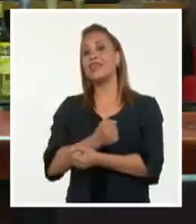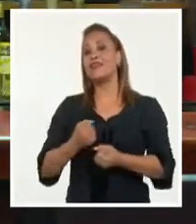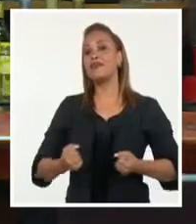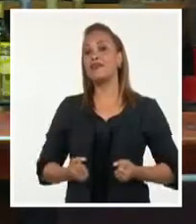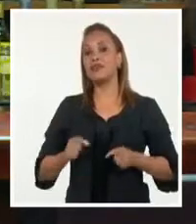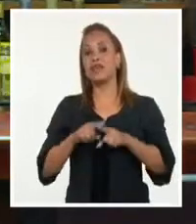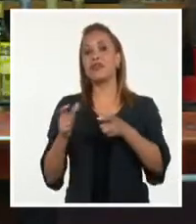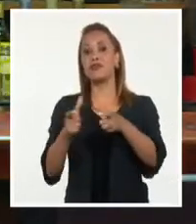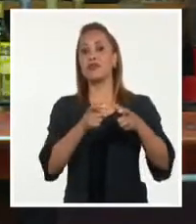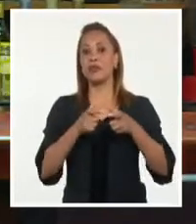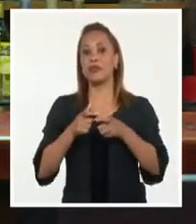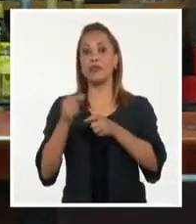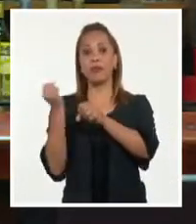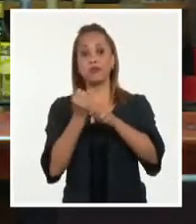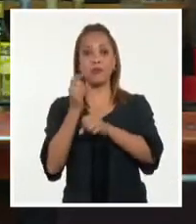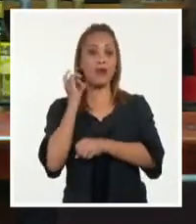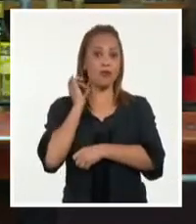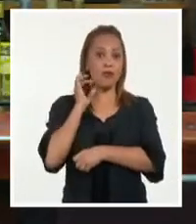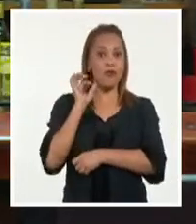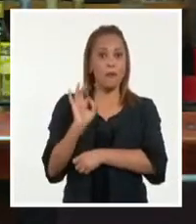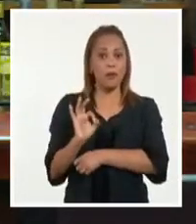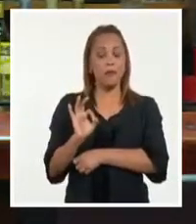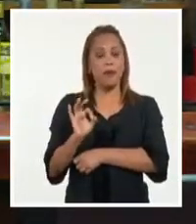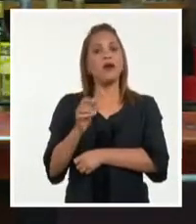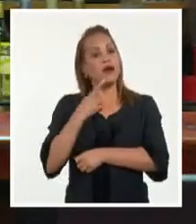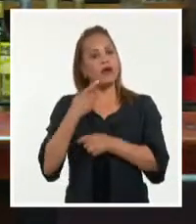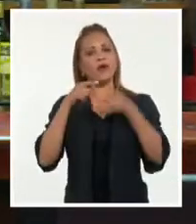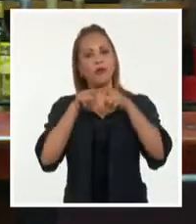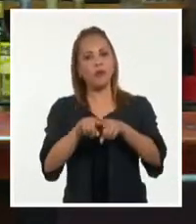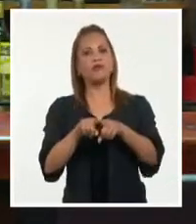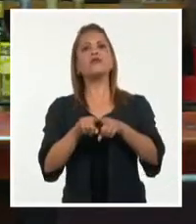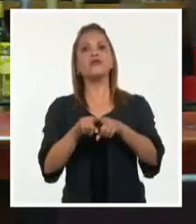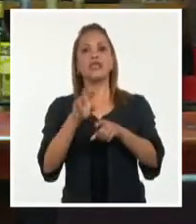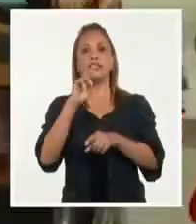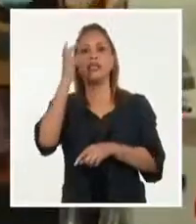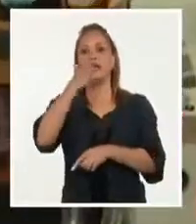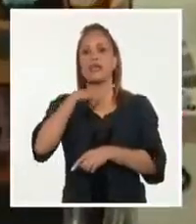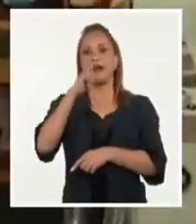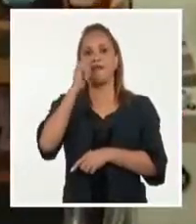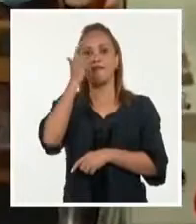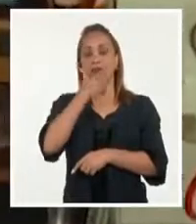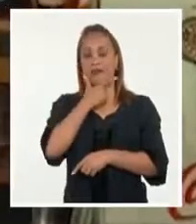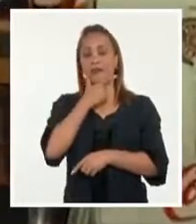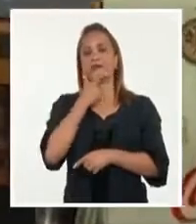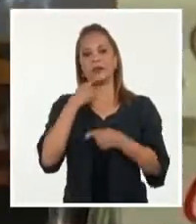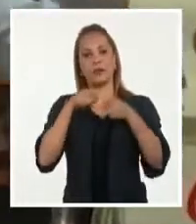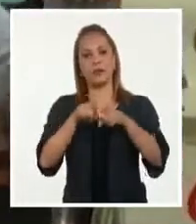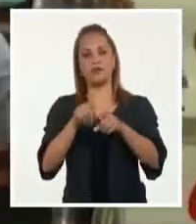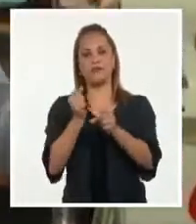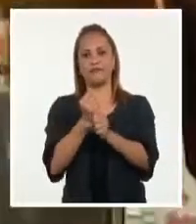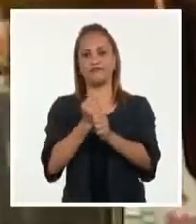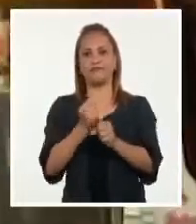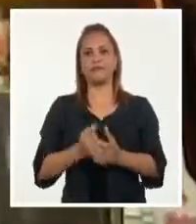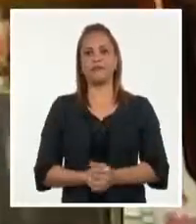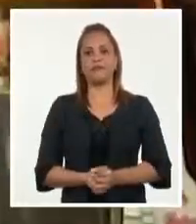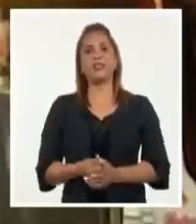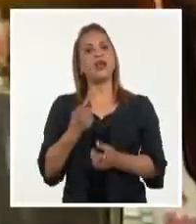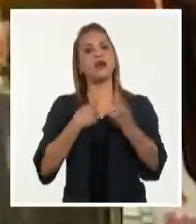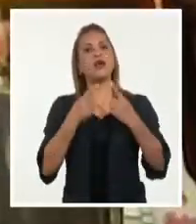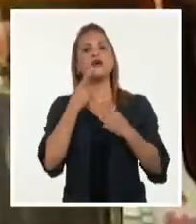asociación de cantineros cubanos con rafa al frente y toda la delegación una nueva metodología para la celebración de los